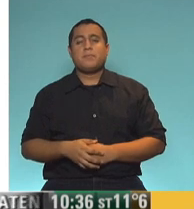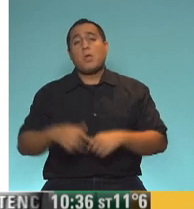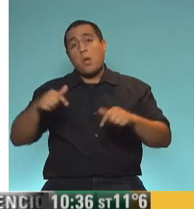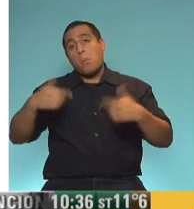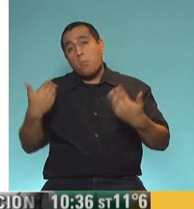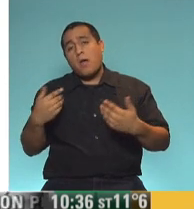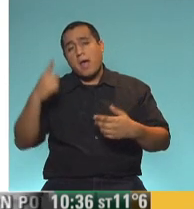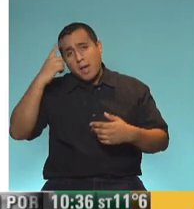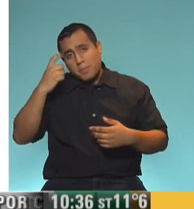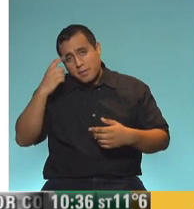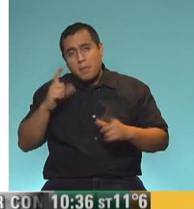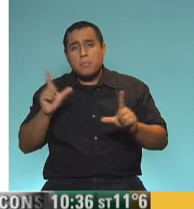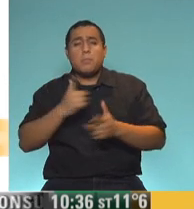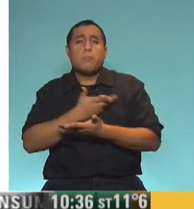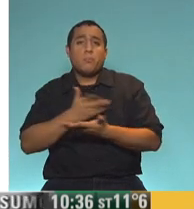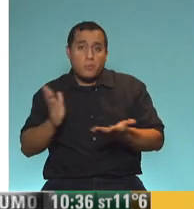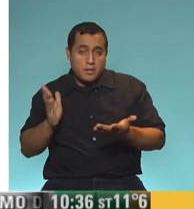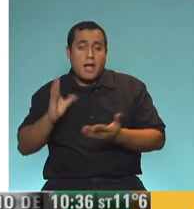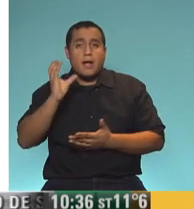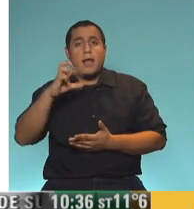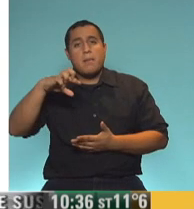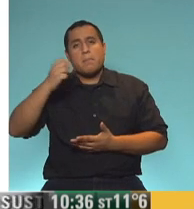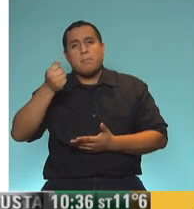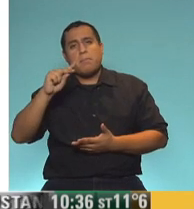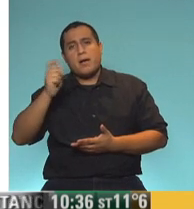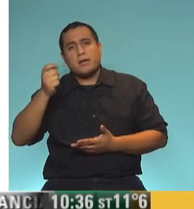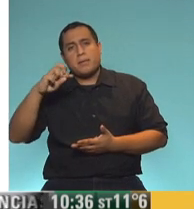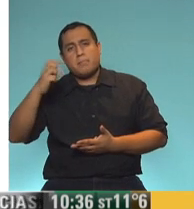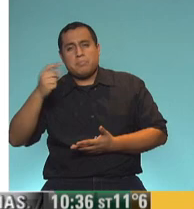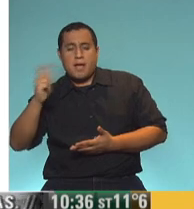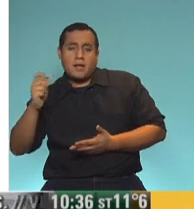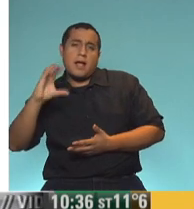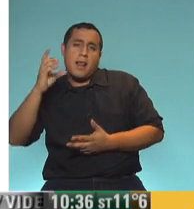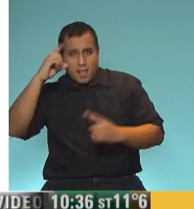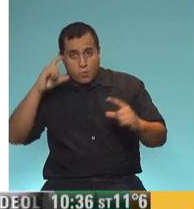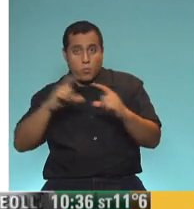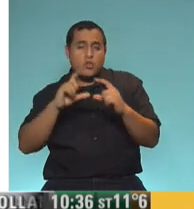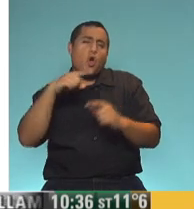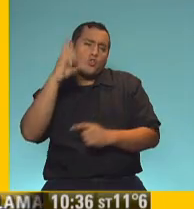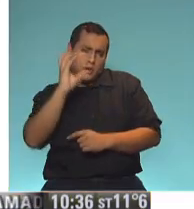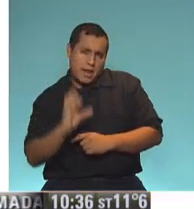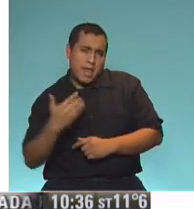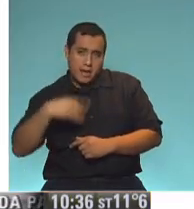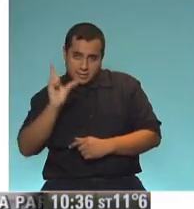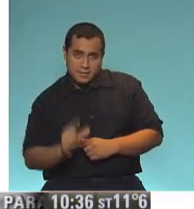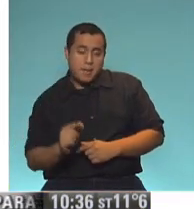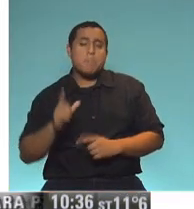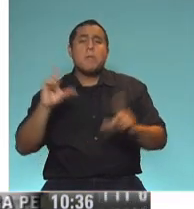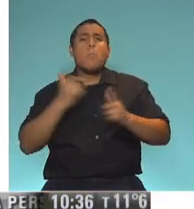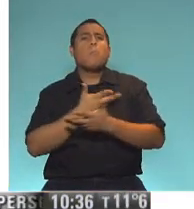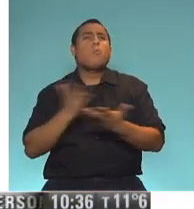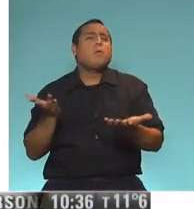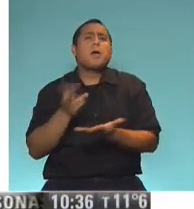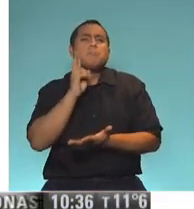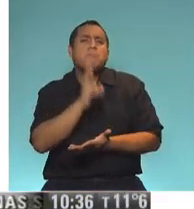podés seguir aprendiendo por Televisión Pública, Paca Paca y Encuentro y distintos canales de todo el país. En la Televisión Pública vas